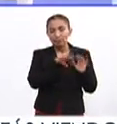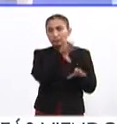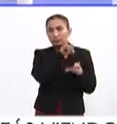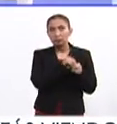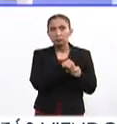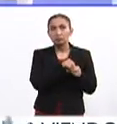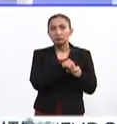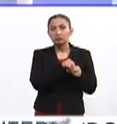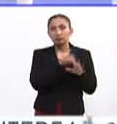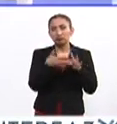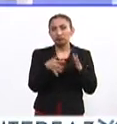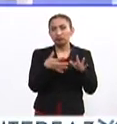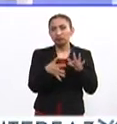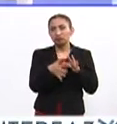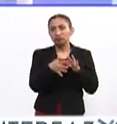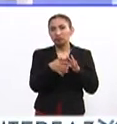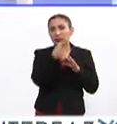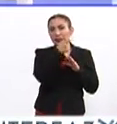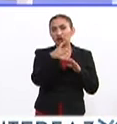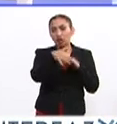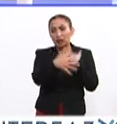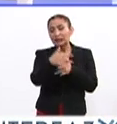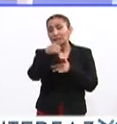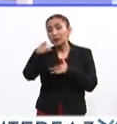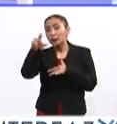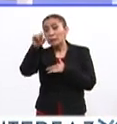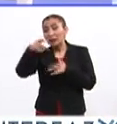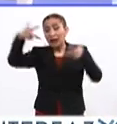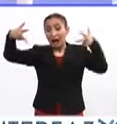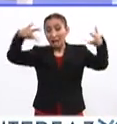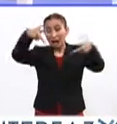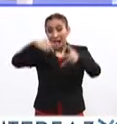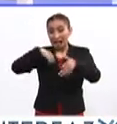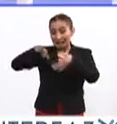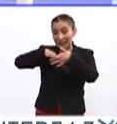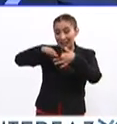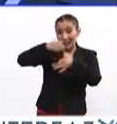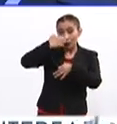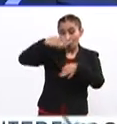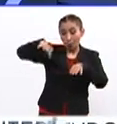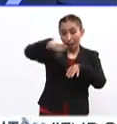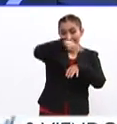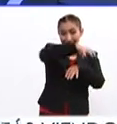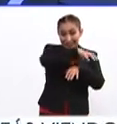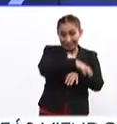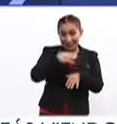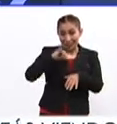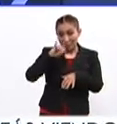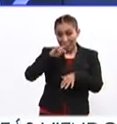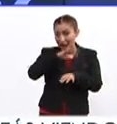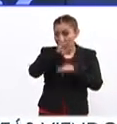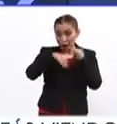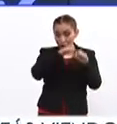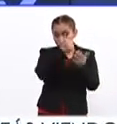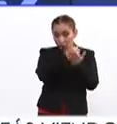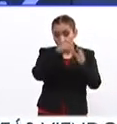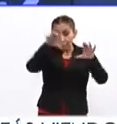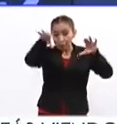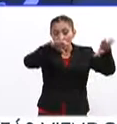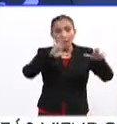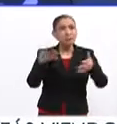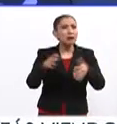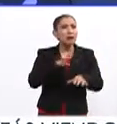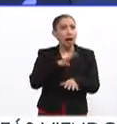total aproximado entre 115 y 120 cámaras que tenemos en las inmediaciones de todas nuestras escuelas en toda la ciudad. Hoy